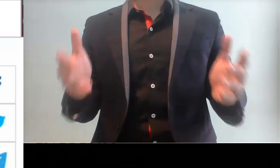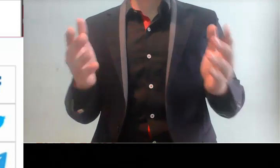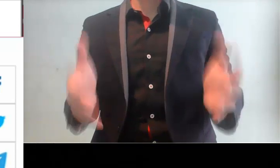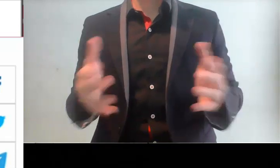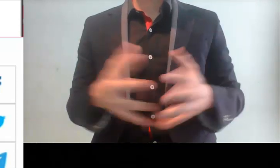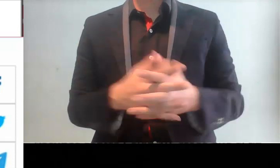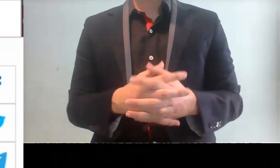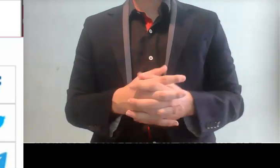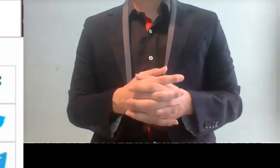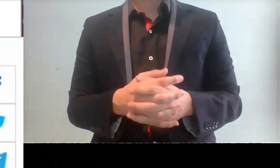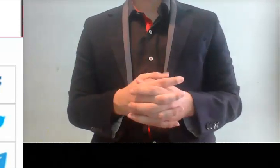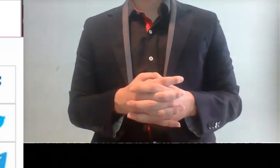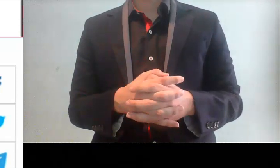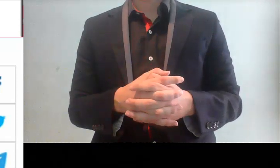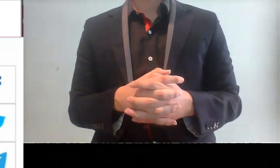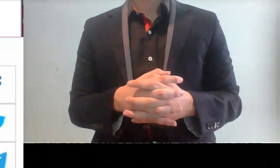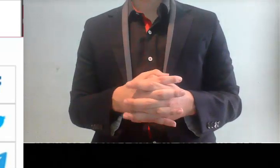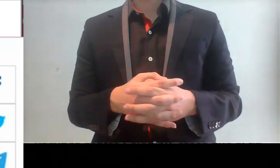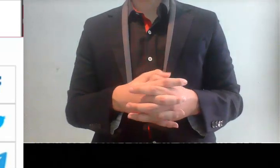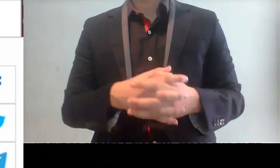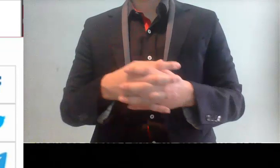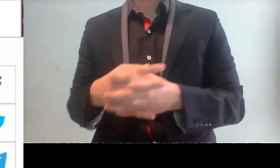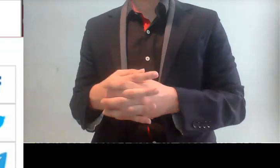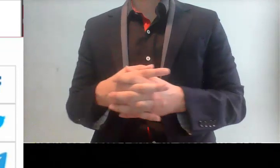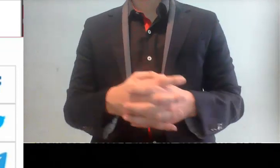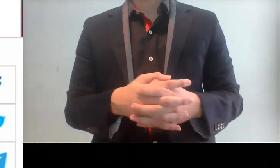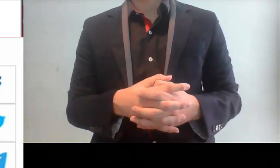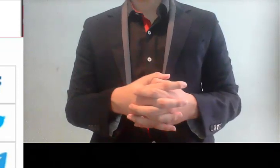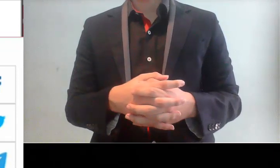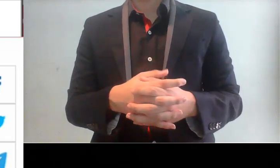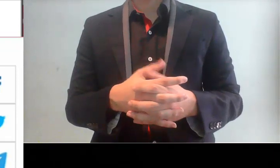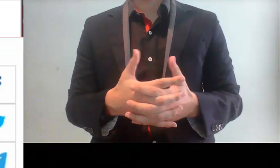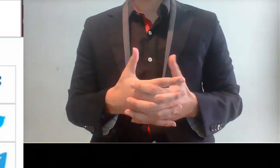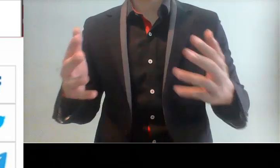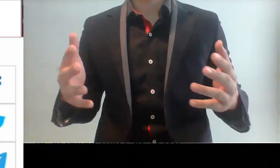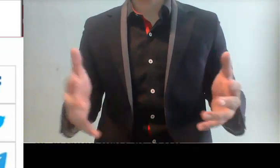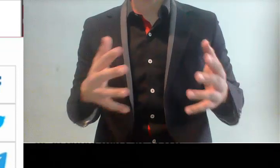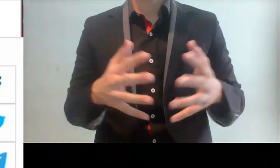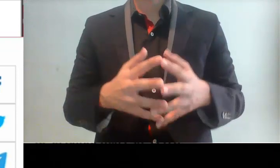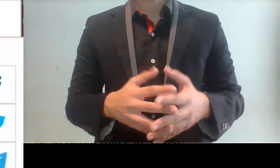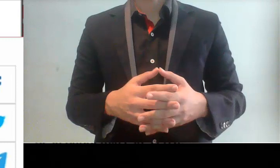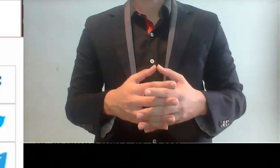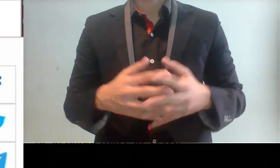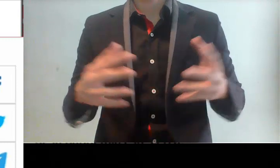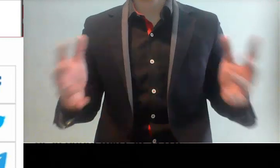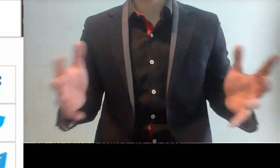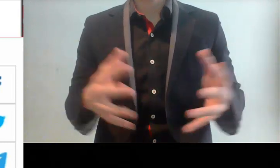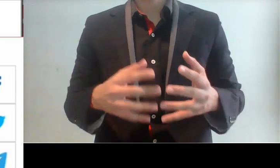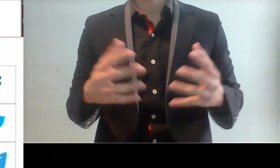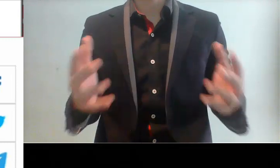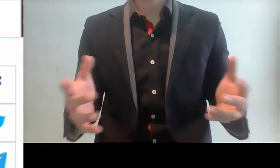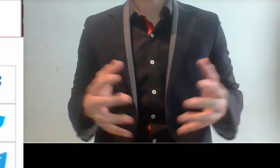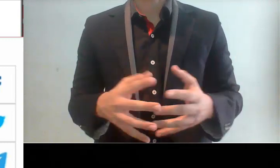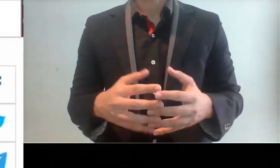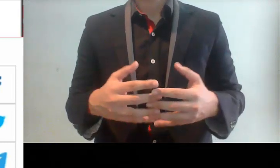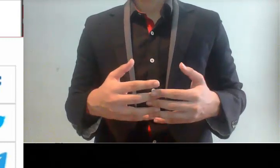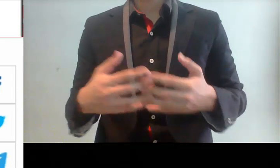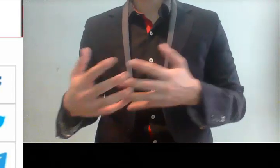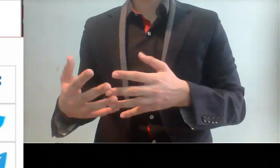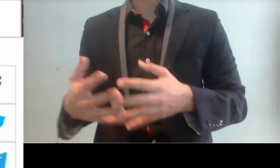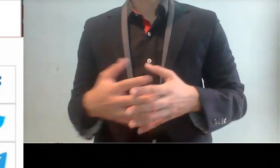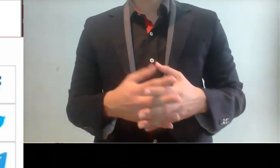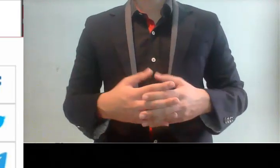informática puede ser más sencillo y puede ser un poco más fácil esconder los hechos que estás haciendo que si tú lo